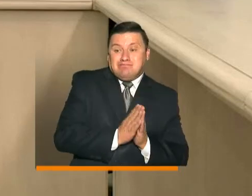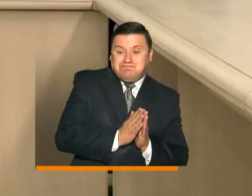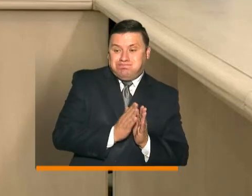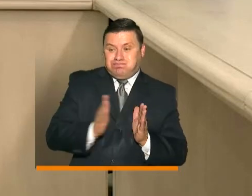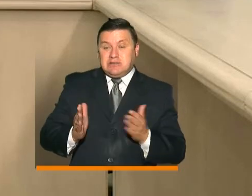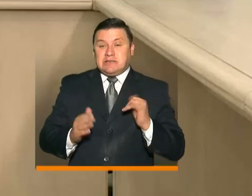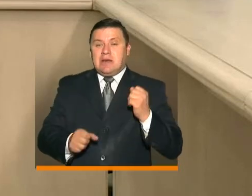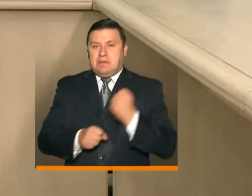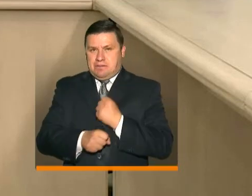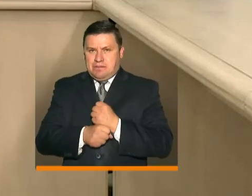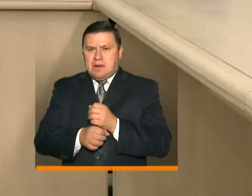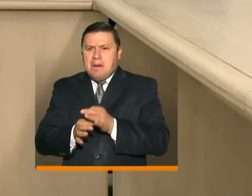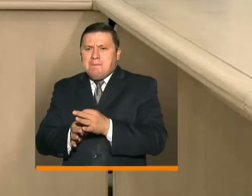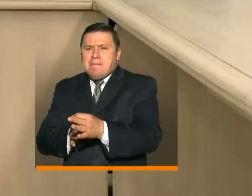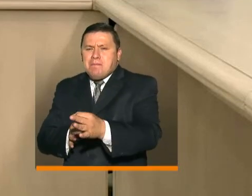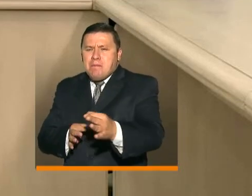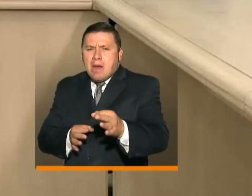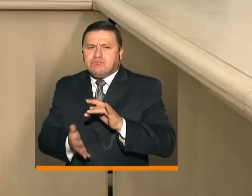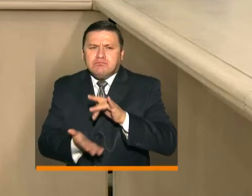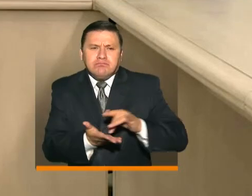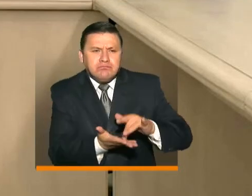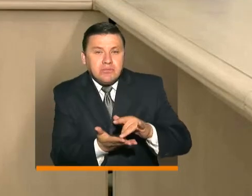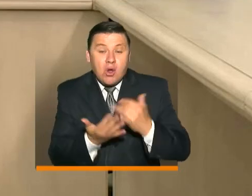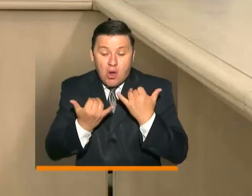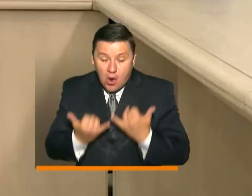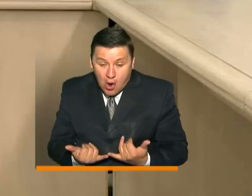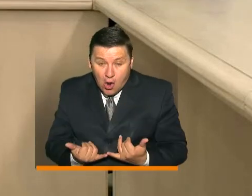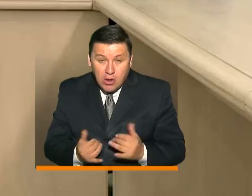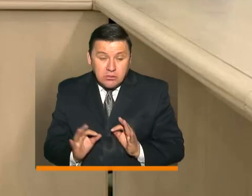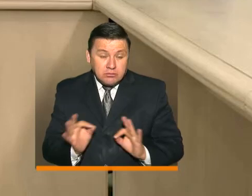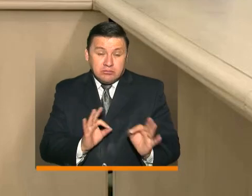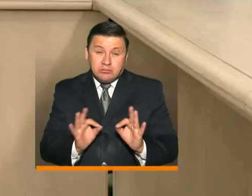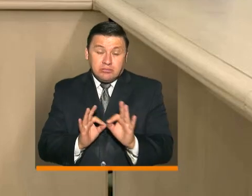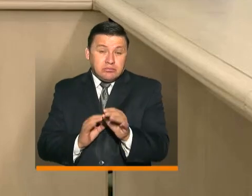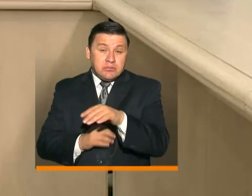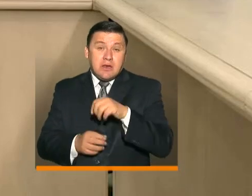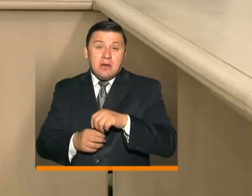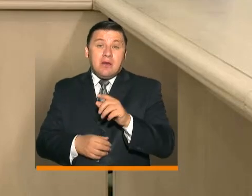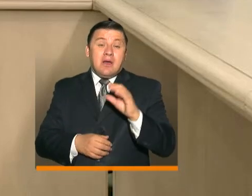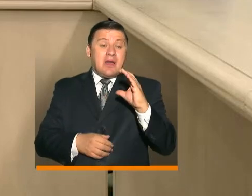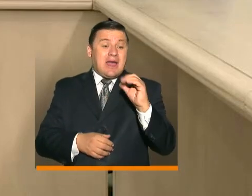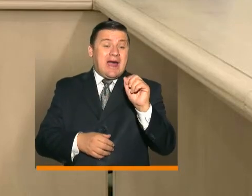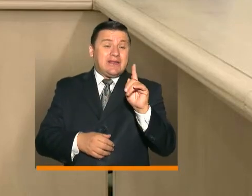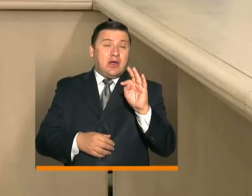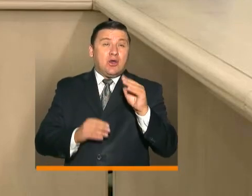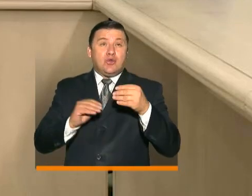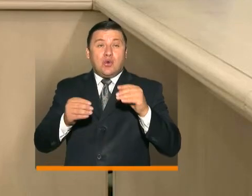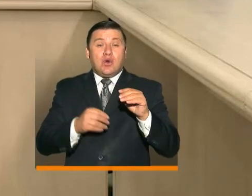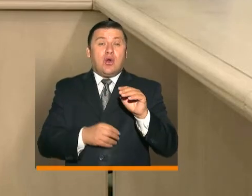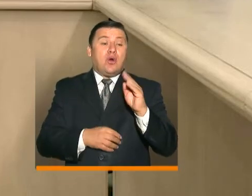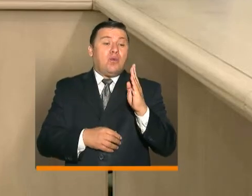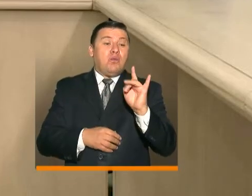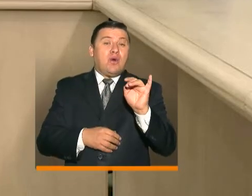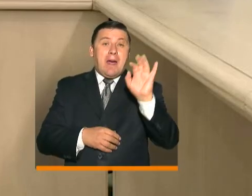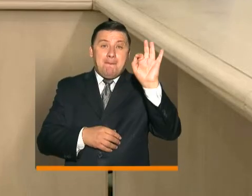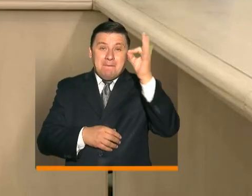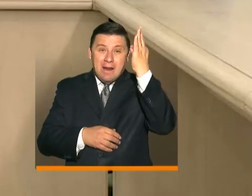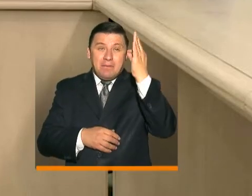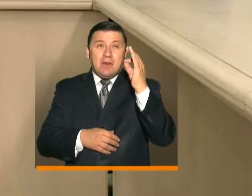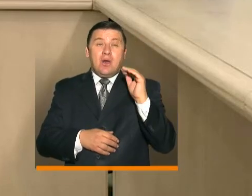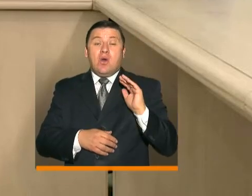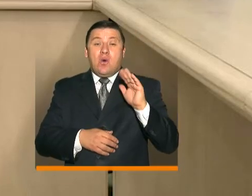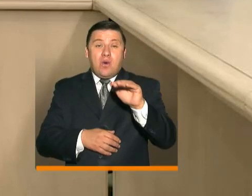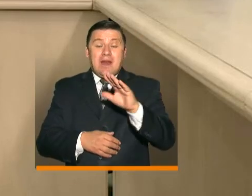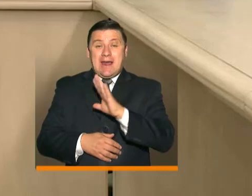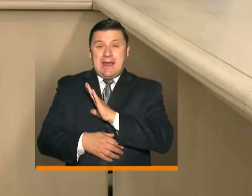venido trabajando regionalmente. Hoy tenemos preparado para que Cartago, Tuluá, Buga, Palmira,